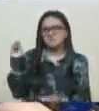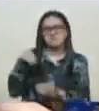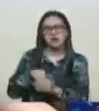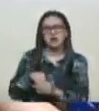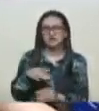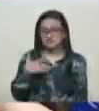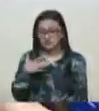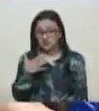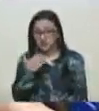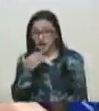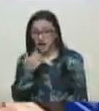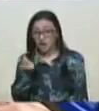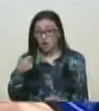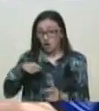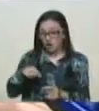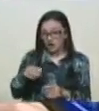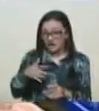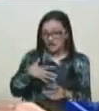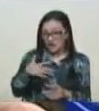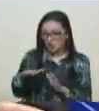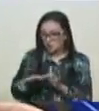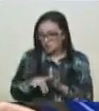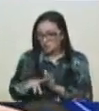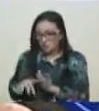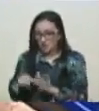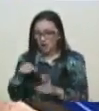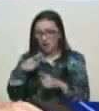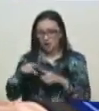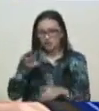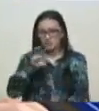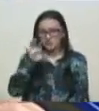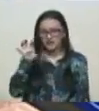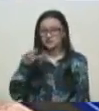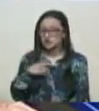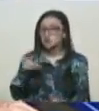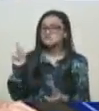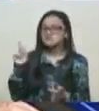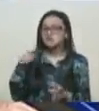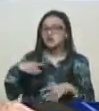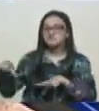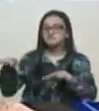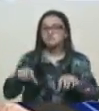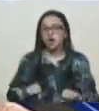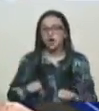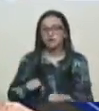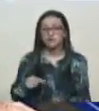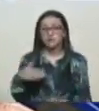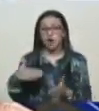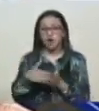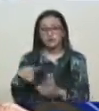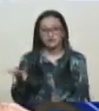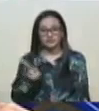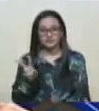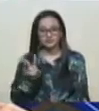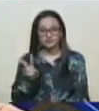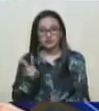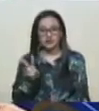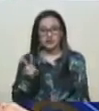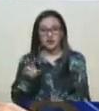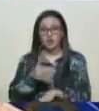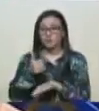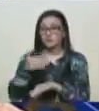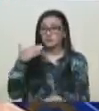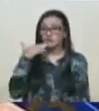que hay algún recurso natural que quiere el capitalismo tomar para sí. El ataque contra Venezuela, hecho por el imperio, con